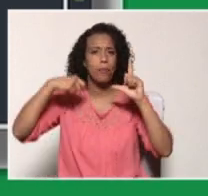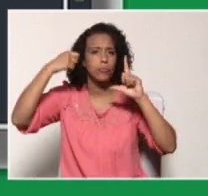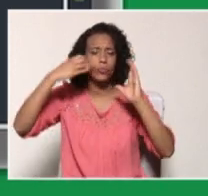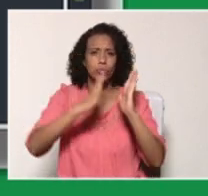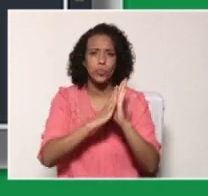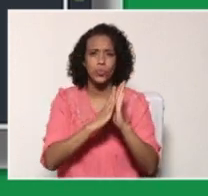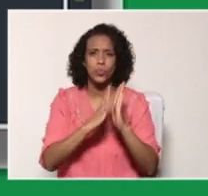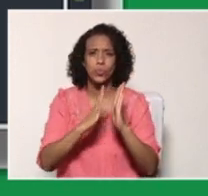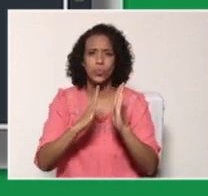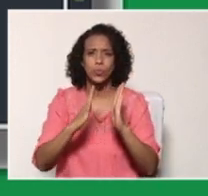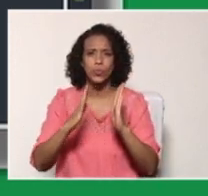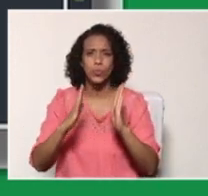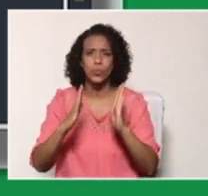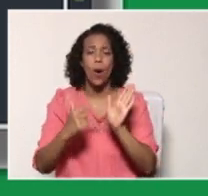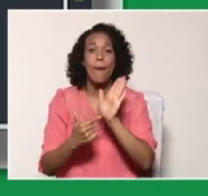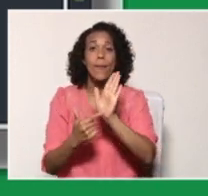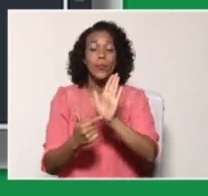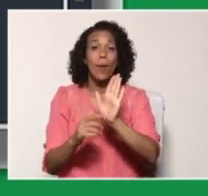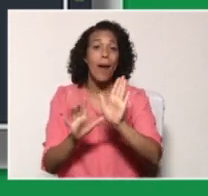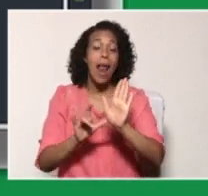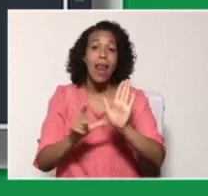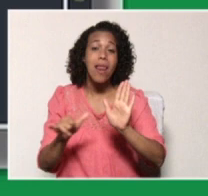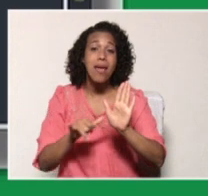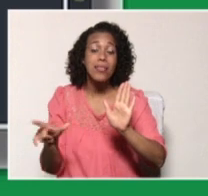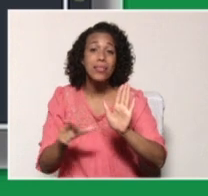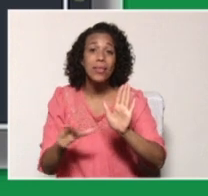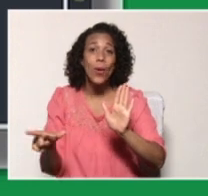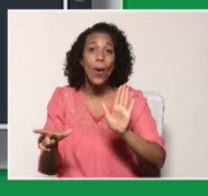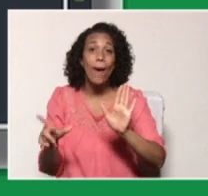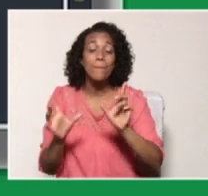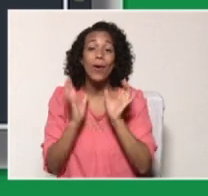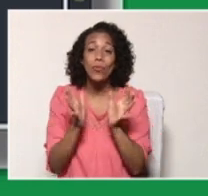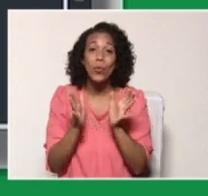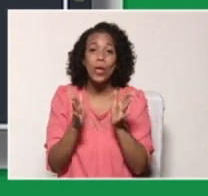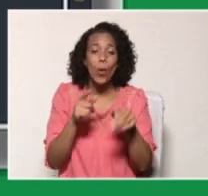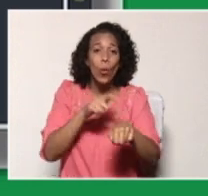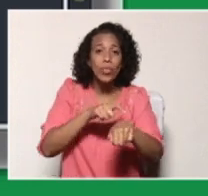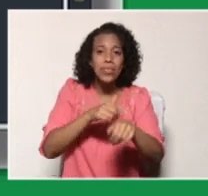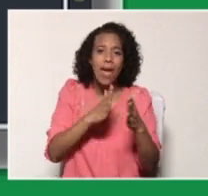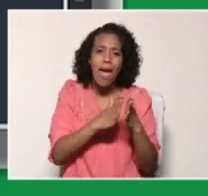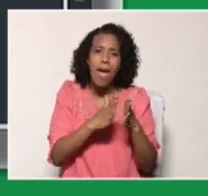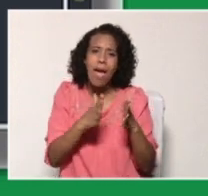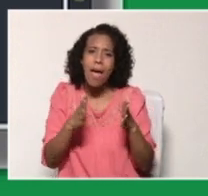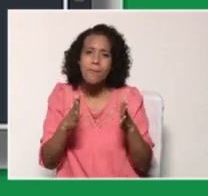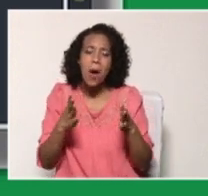la superponemos a la pantalla principal para darle una pequeña transición.